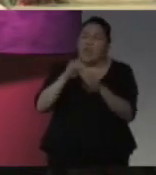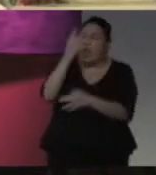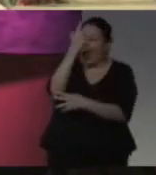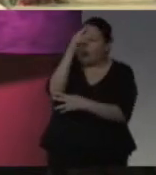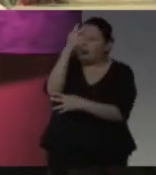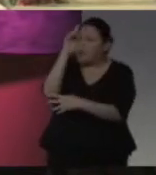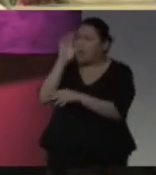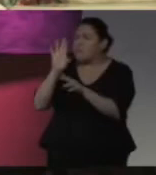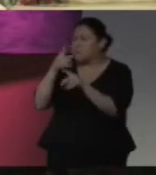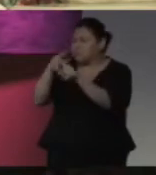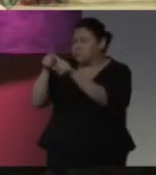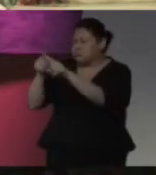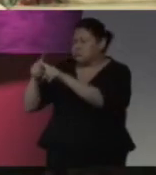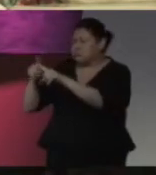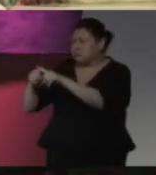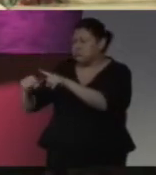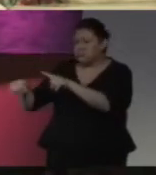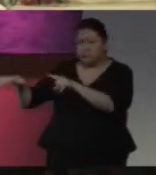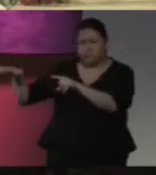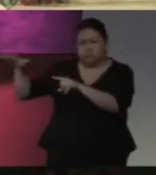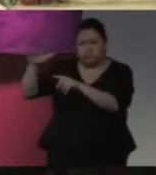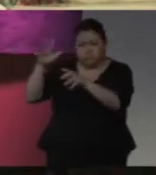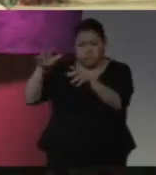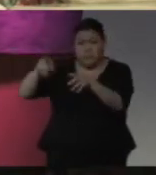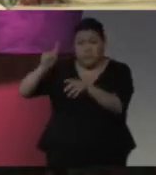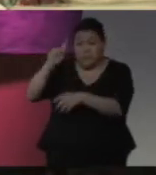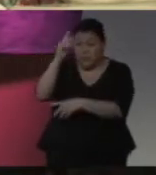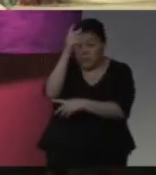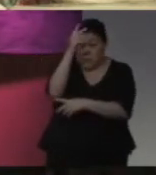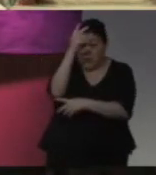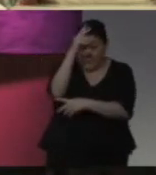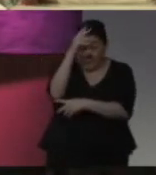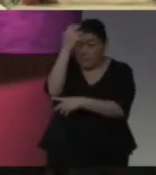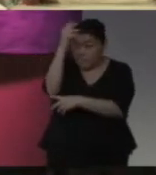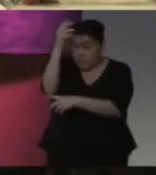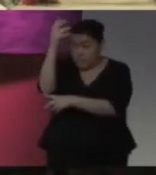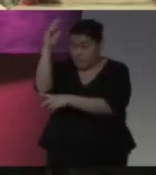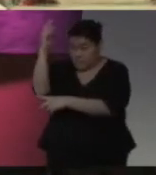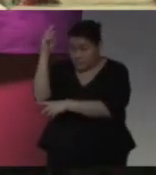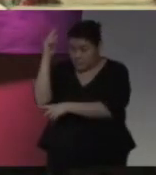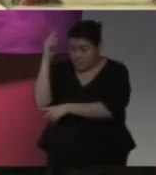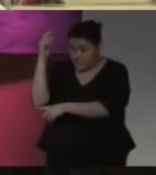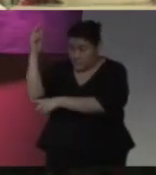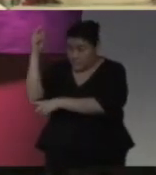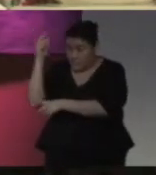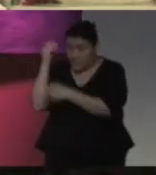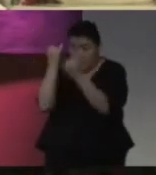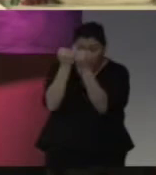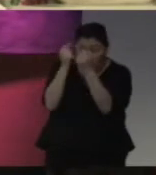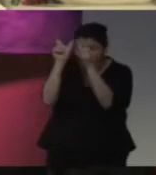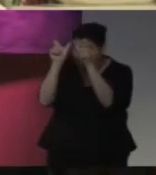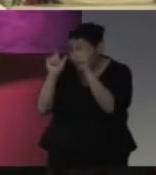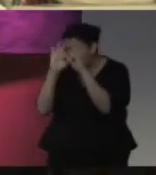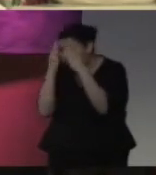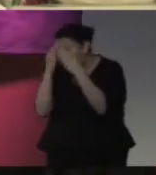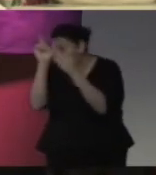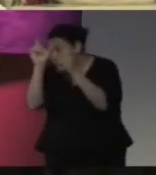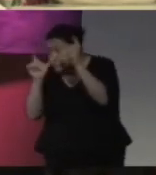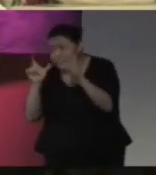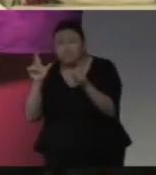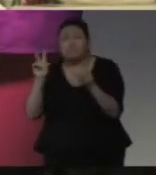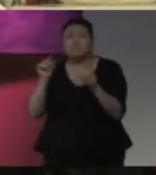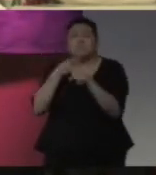Pero también lo sabemos que cada pino, cada ocote no es igual. sino que cada uno